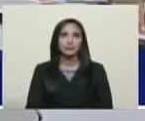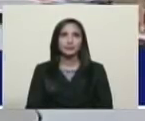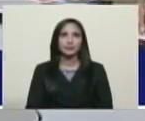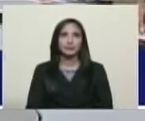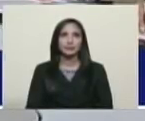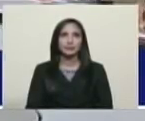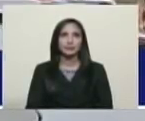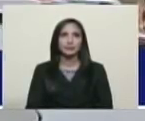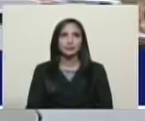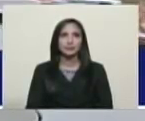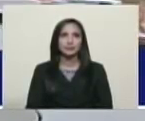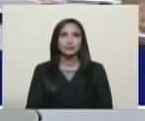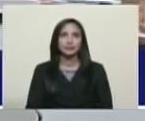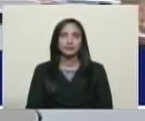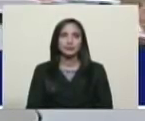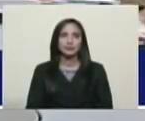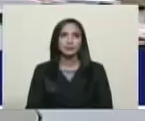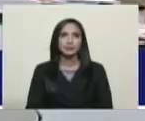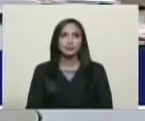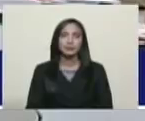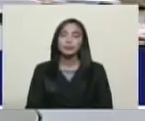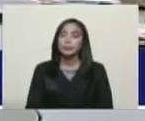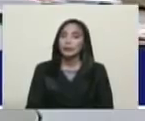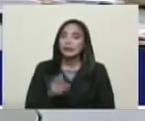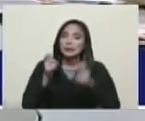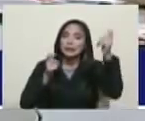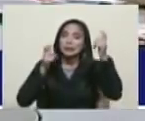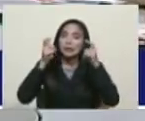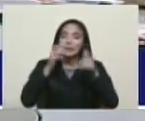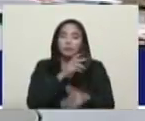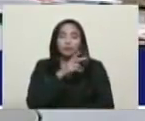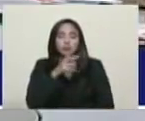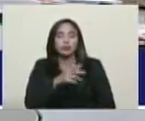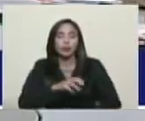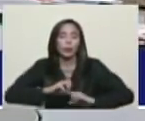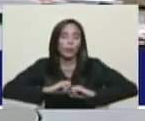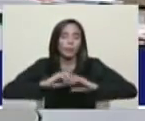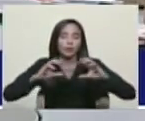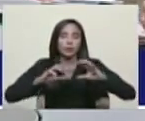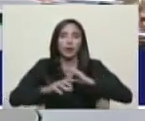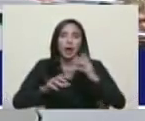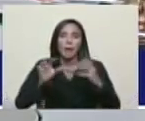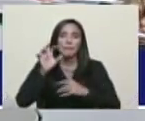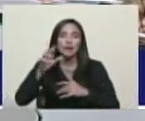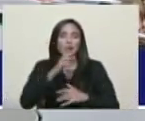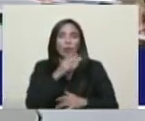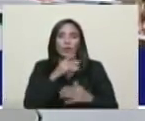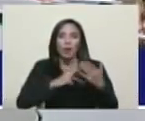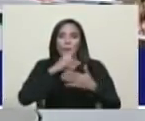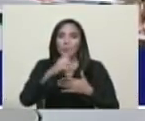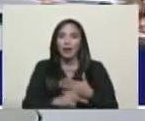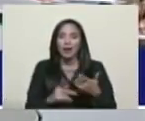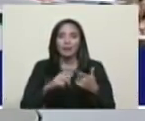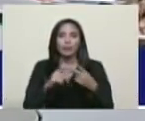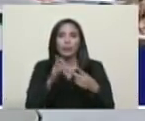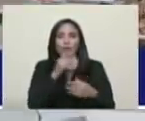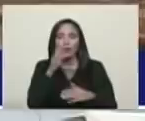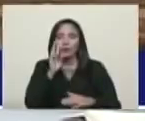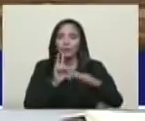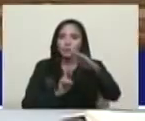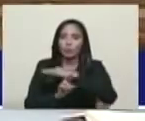nuestro comandante Chávez encontró un país destrozado, sin proyecto nacional, sin plan nacional, sin visión